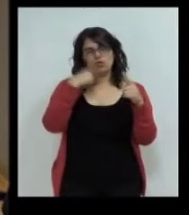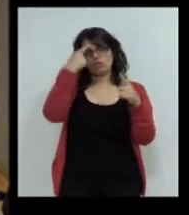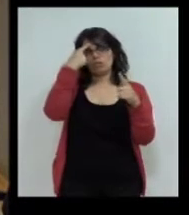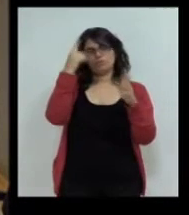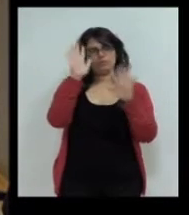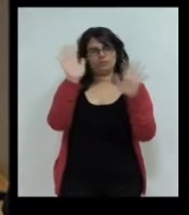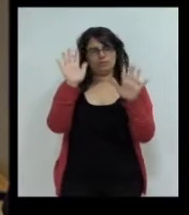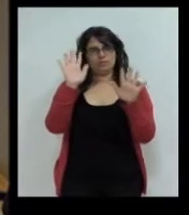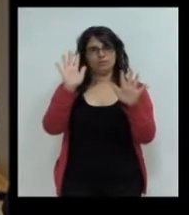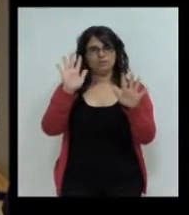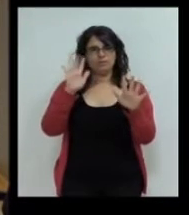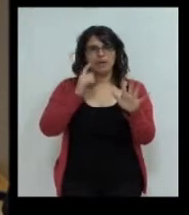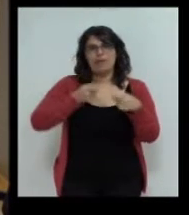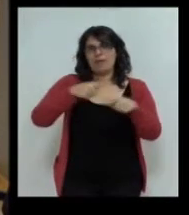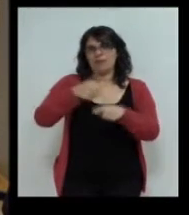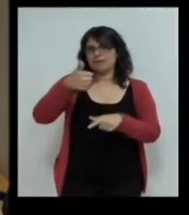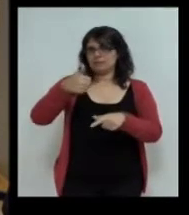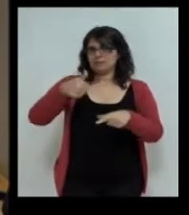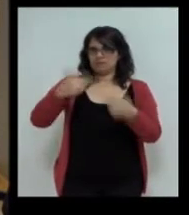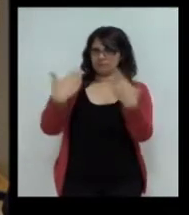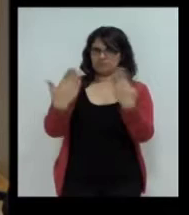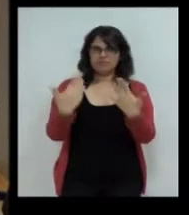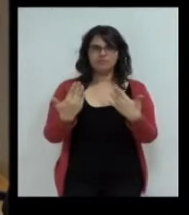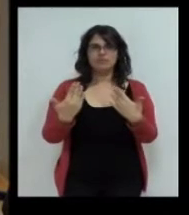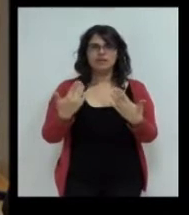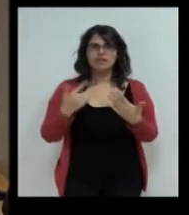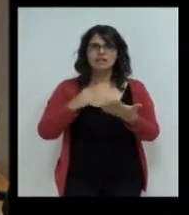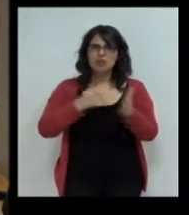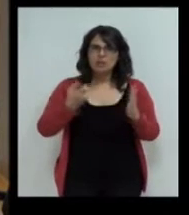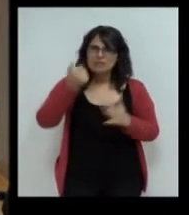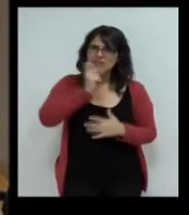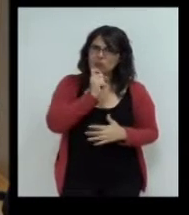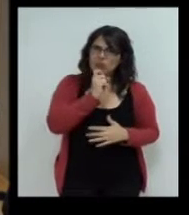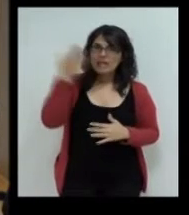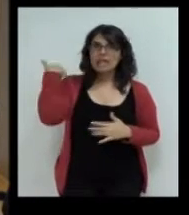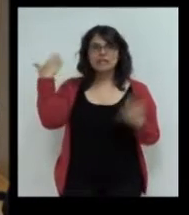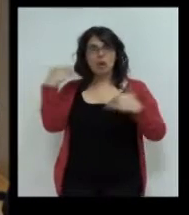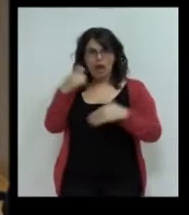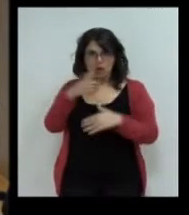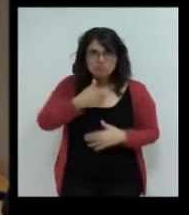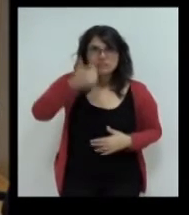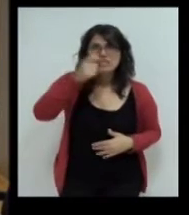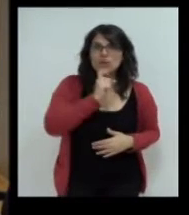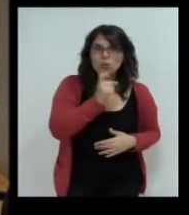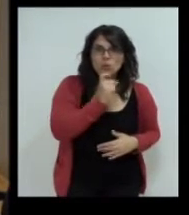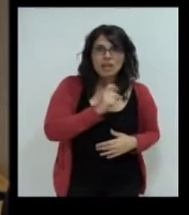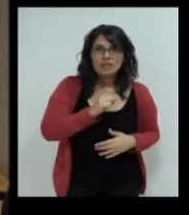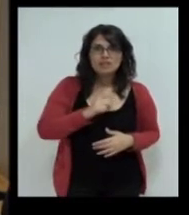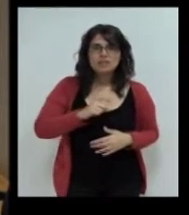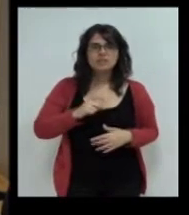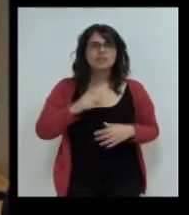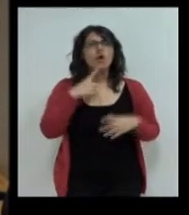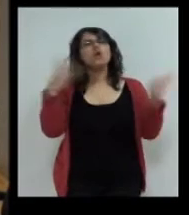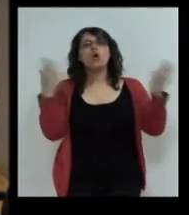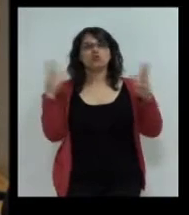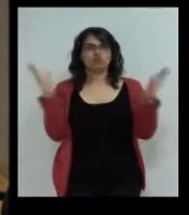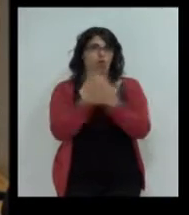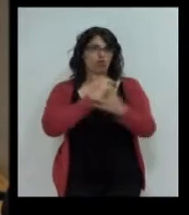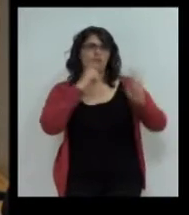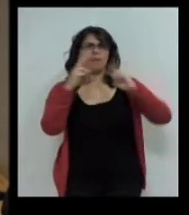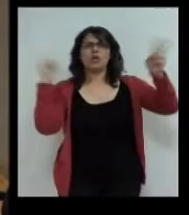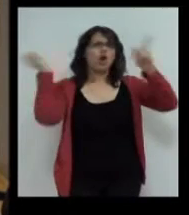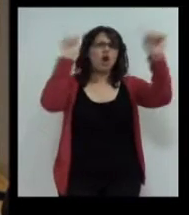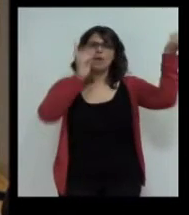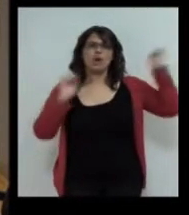A ver, ¿con la tecnología estamos teniendo más dificultades que cuando no la teníamos? No, pero es que queremos hacer muchas más cosas. Pregunto, ¿eh? Yo señalaría... A